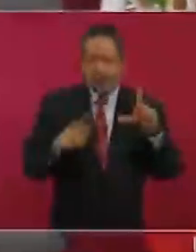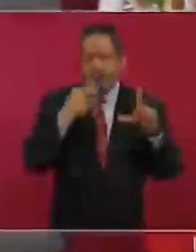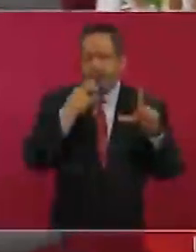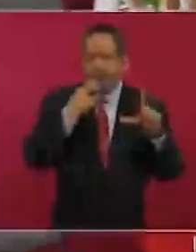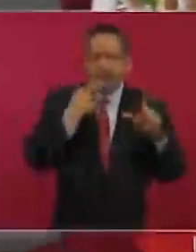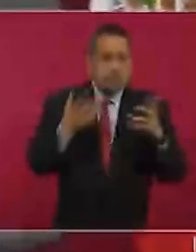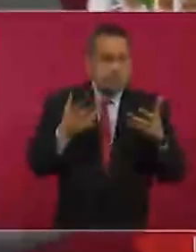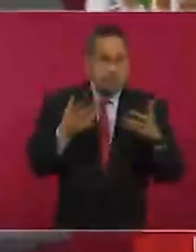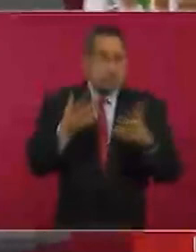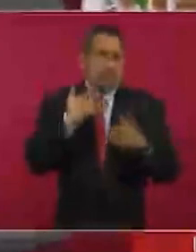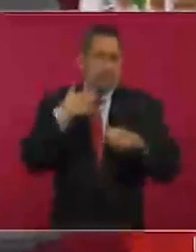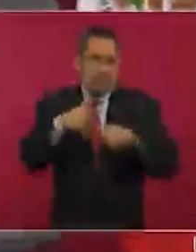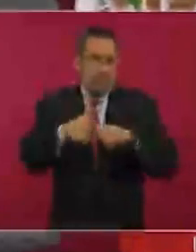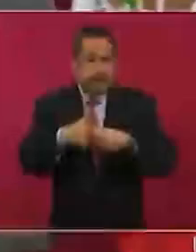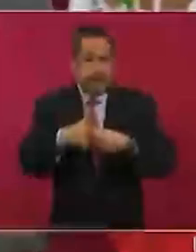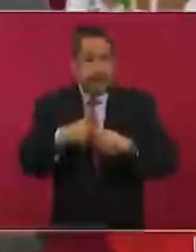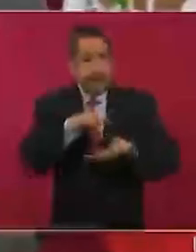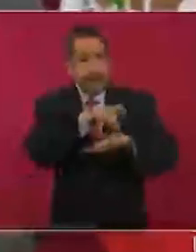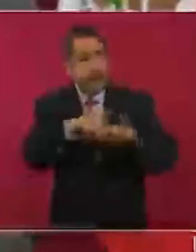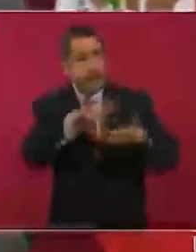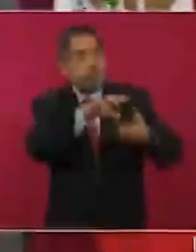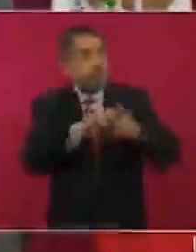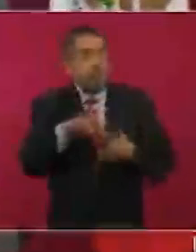consumimos. Entonces, eso es lo que queremos